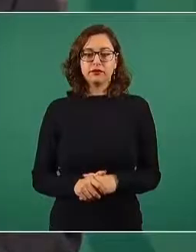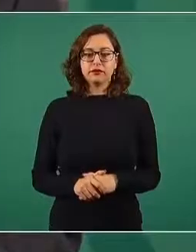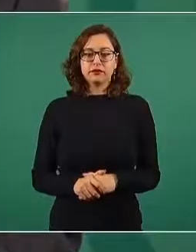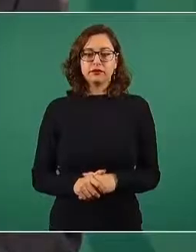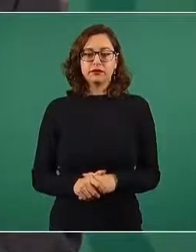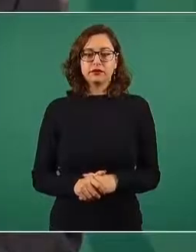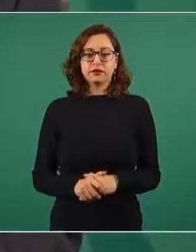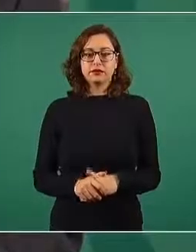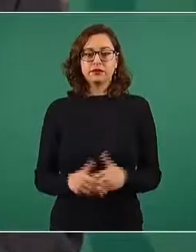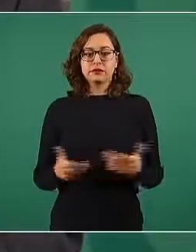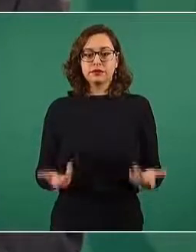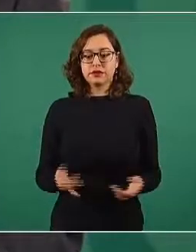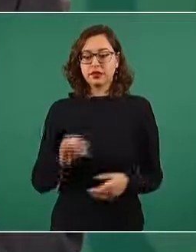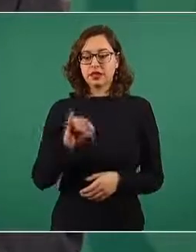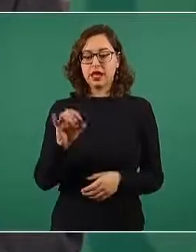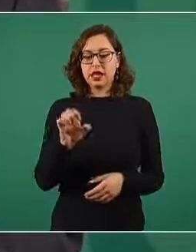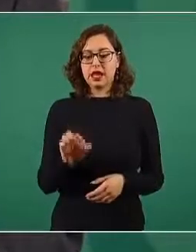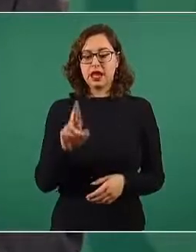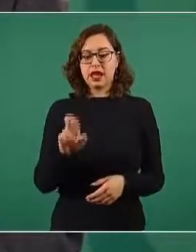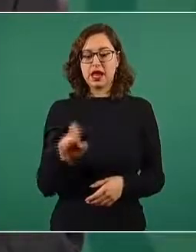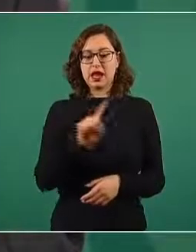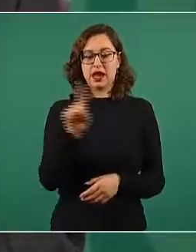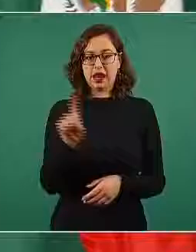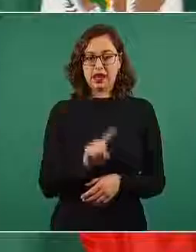Decía que estuvimos en Jerez recordando